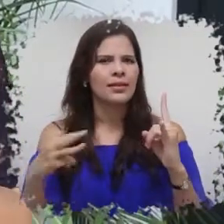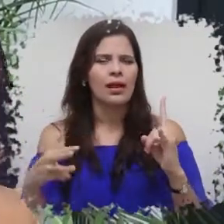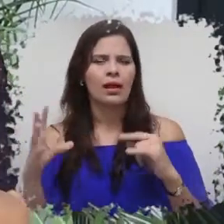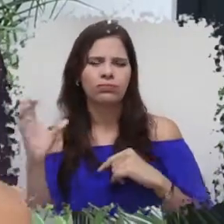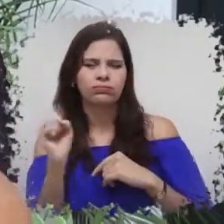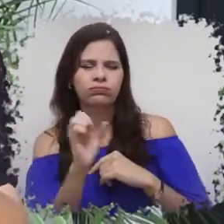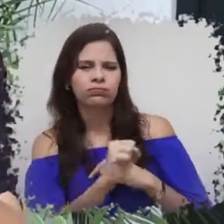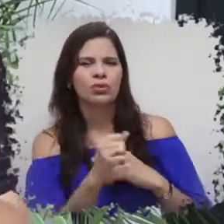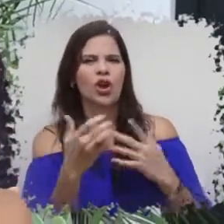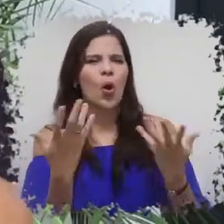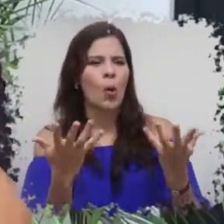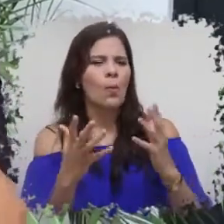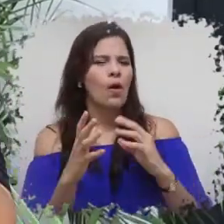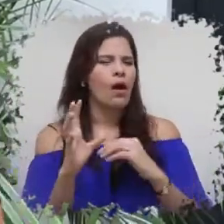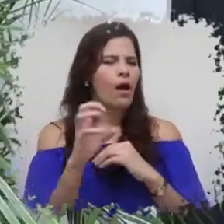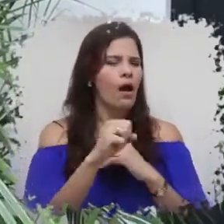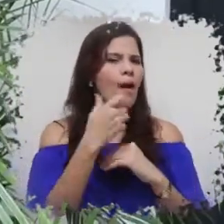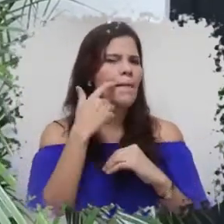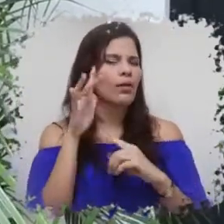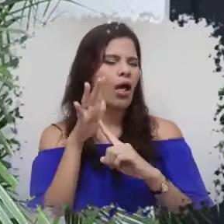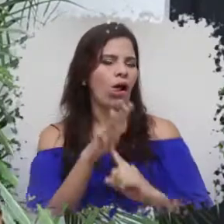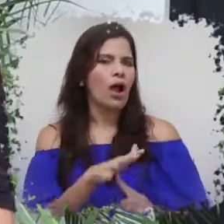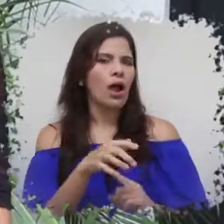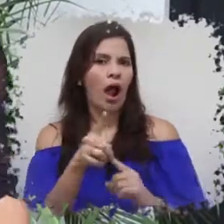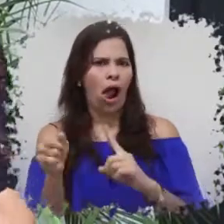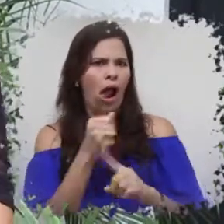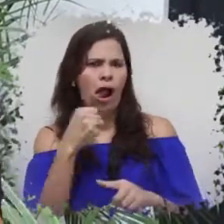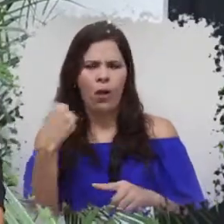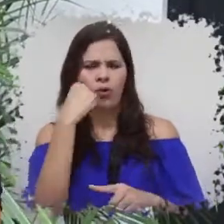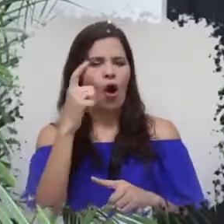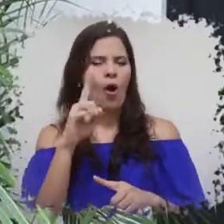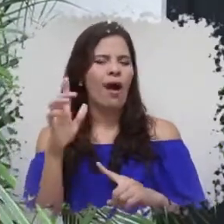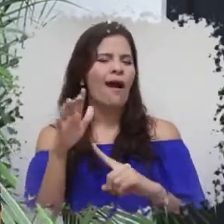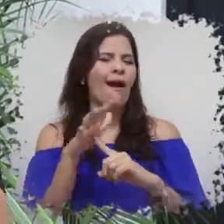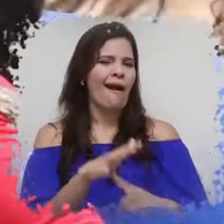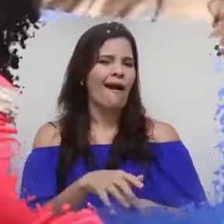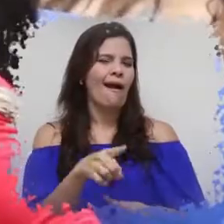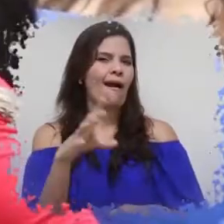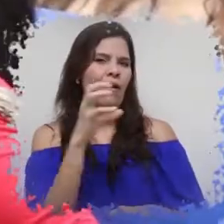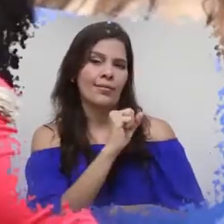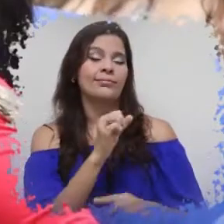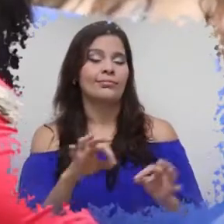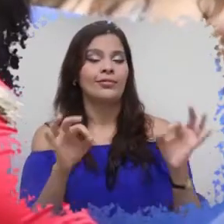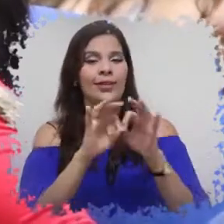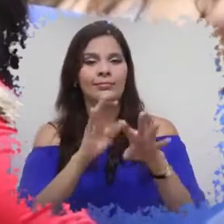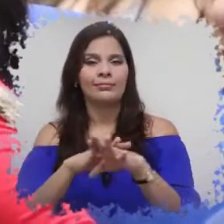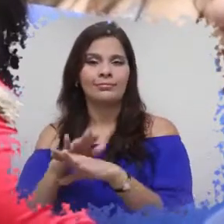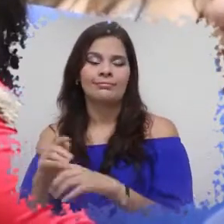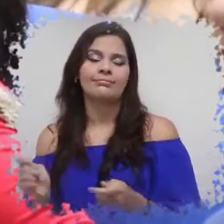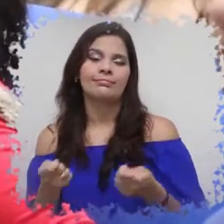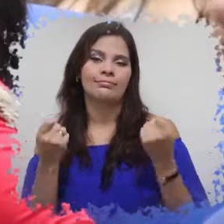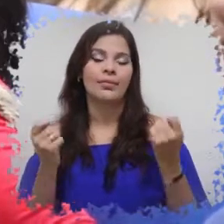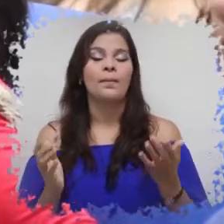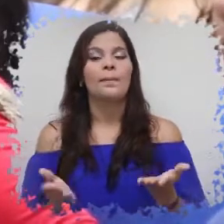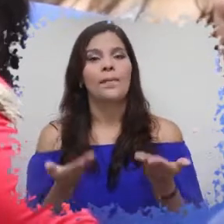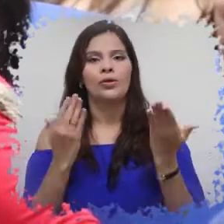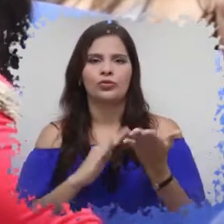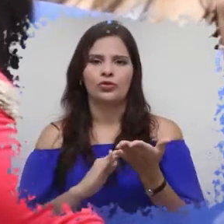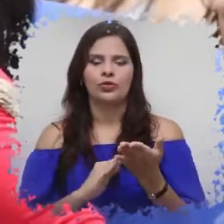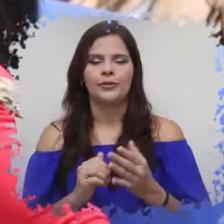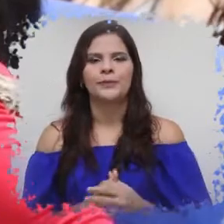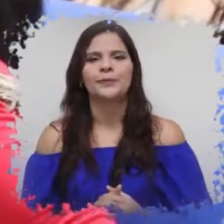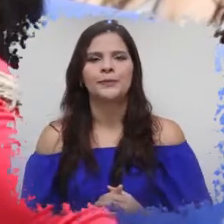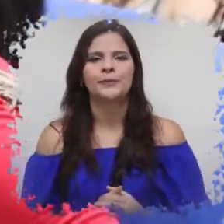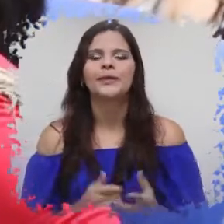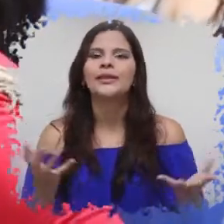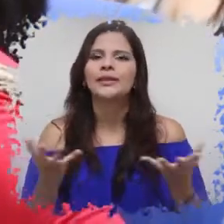de violencia simbólicas que a veces son imperceptibles, pero que también hacen parte de la cotidianidad. El auditorio Madre Margot Dávila del Centro Cultural